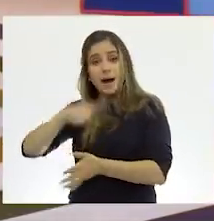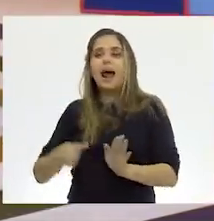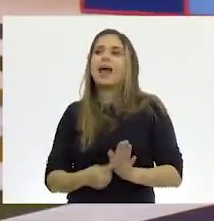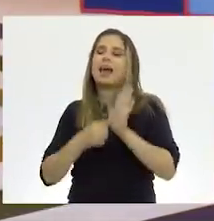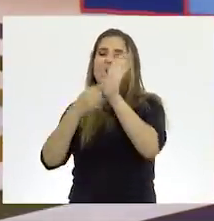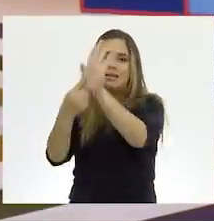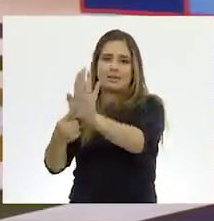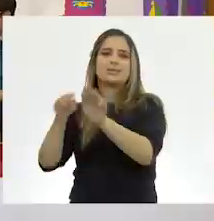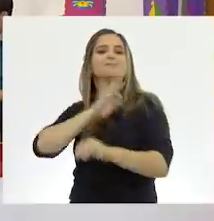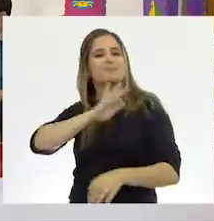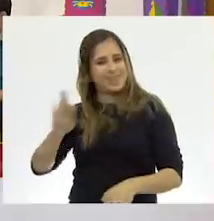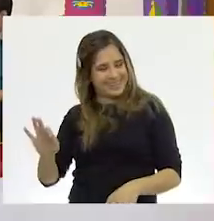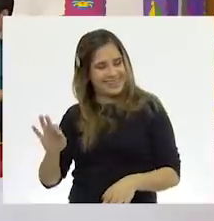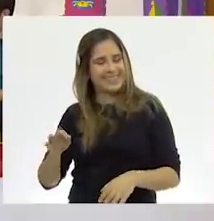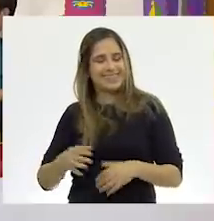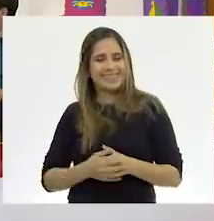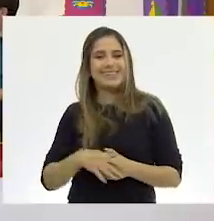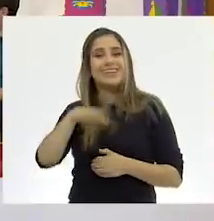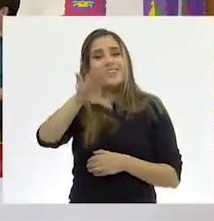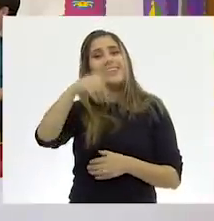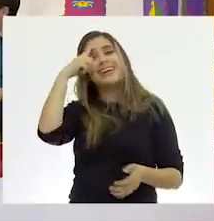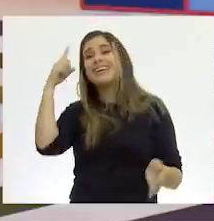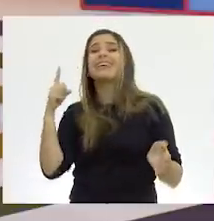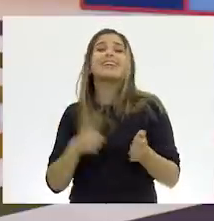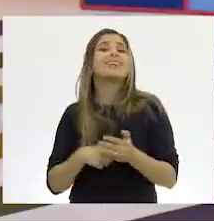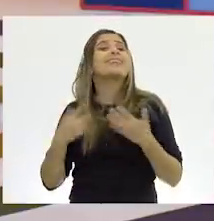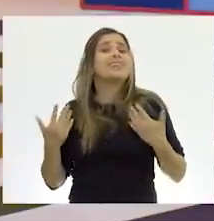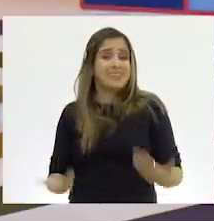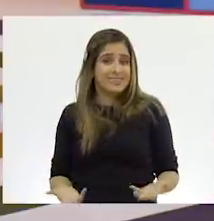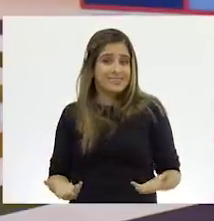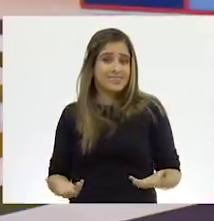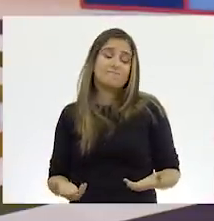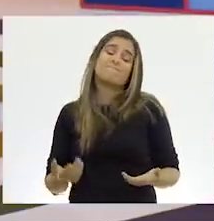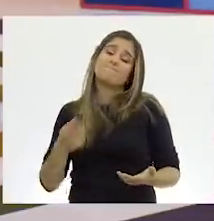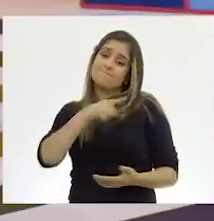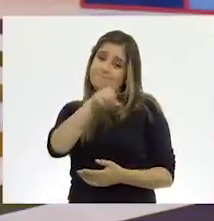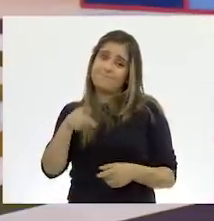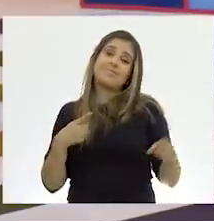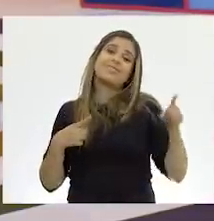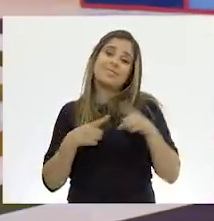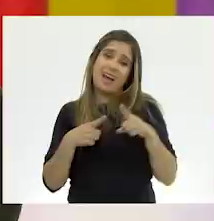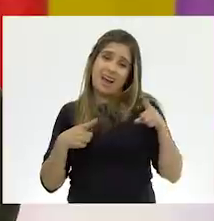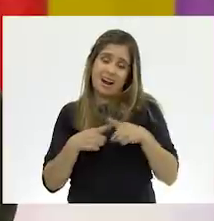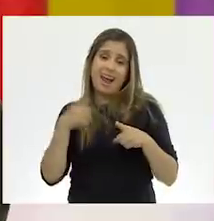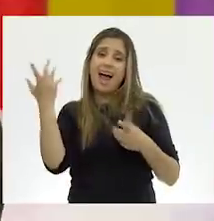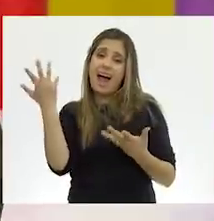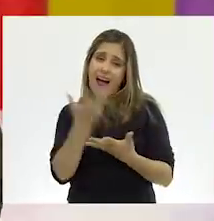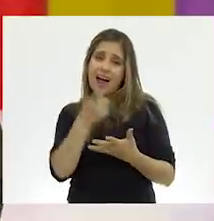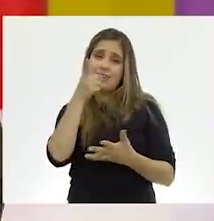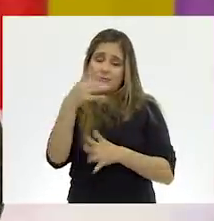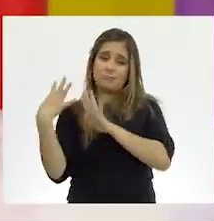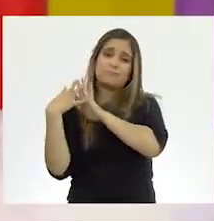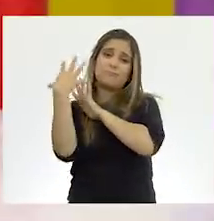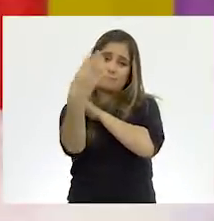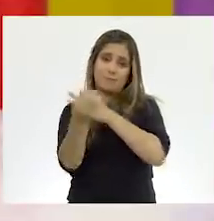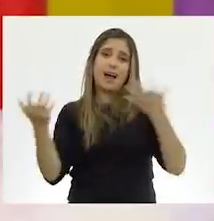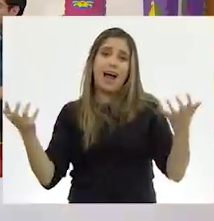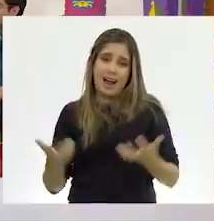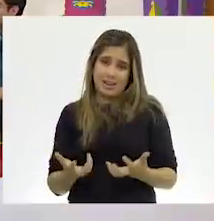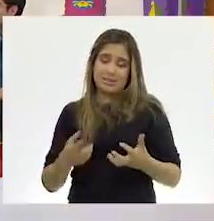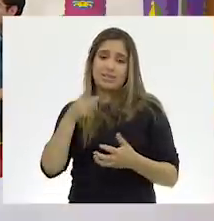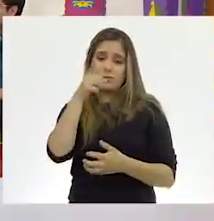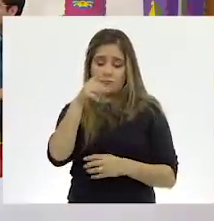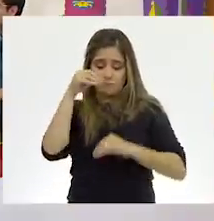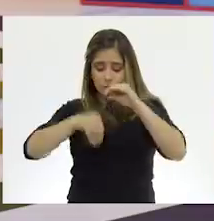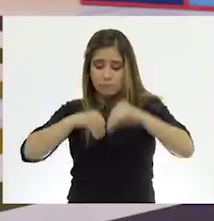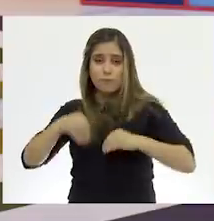demás. Así es. Pero, ¿qué crees, Pilar? ¿Qué pasó? Vamos a tener lo que hacer de tarea nosotros y como un reto. Niñas y niños, acaben como reto